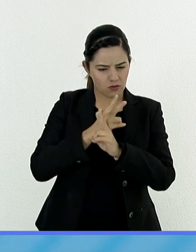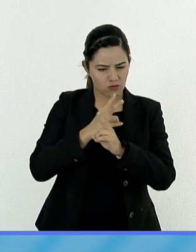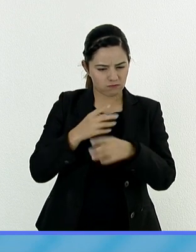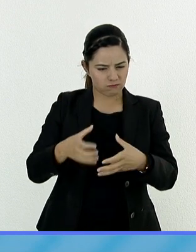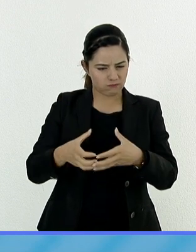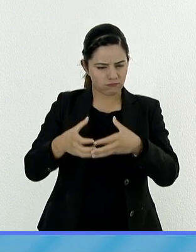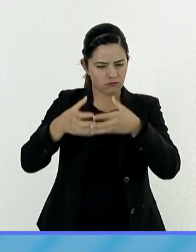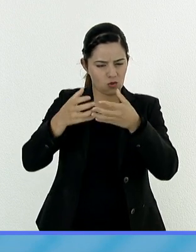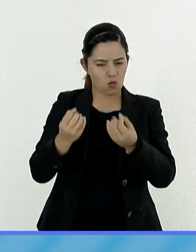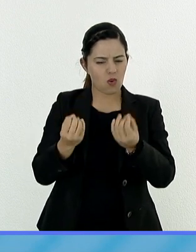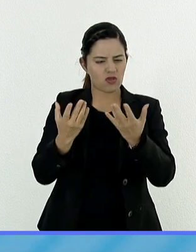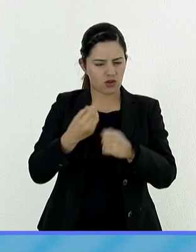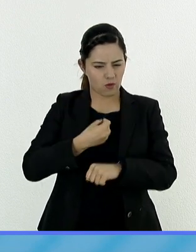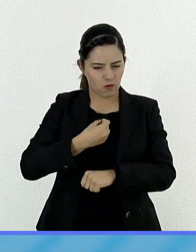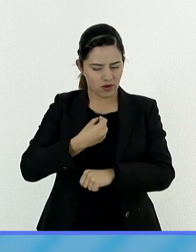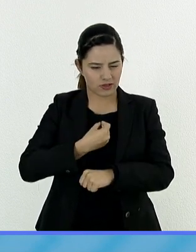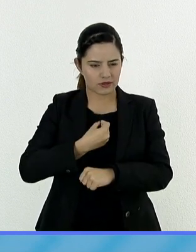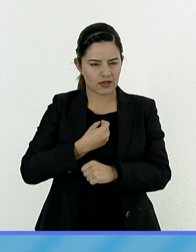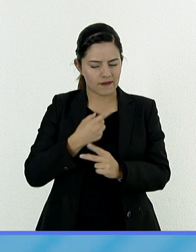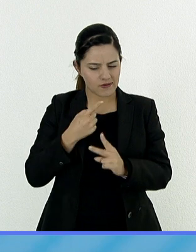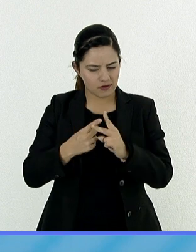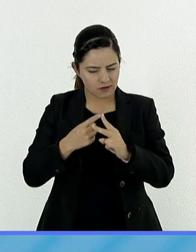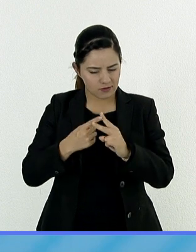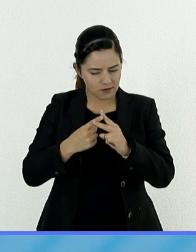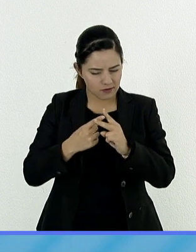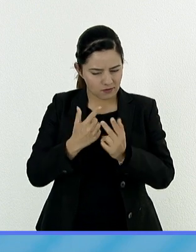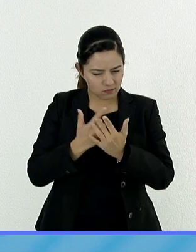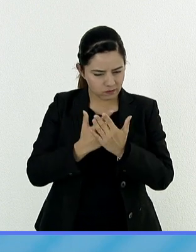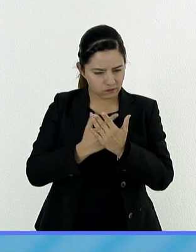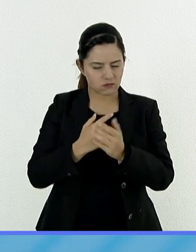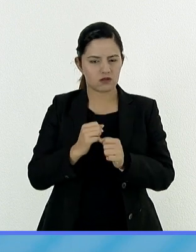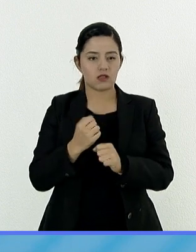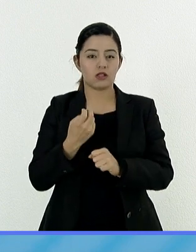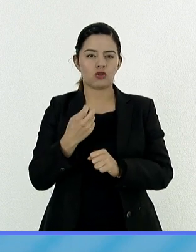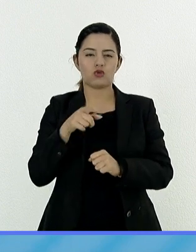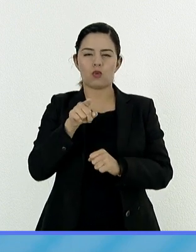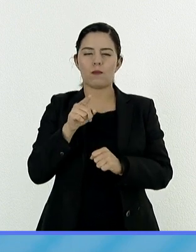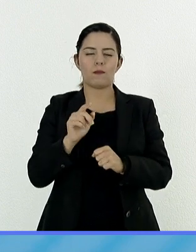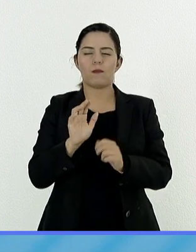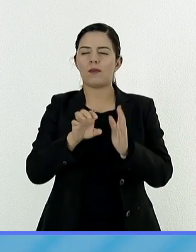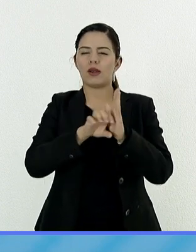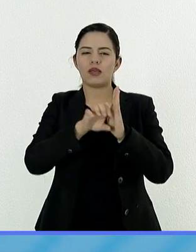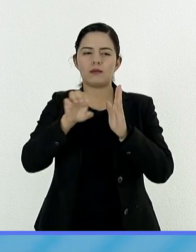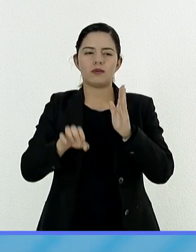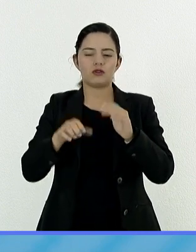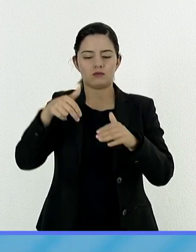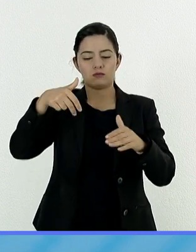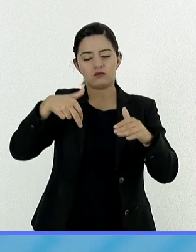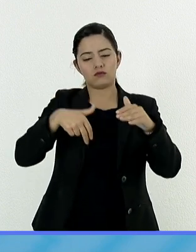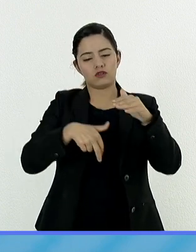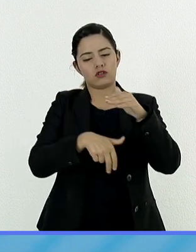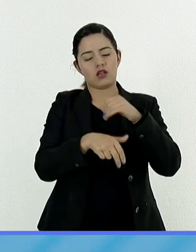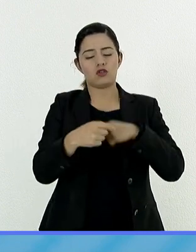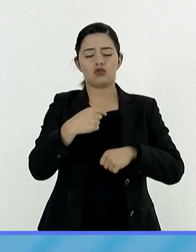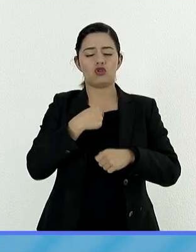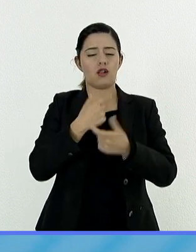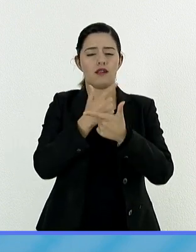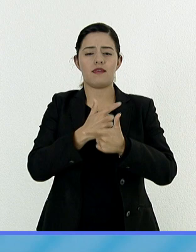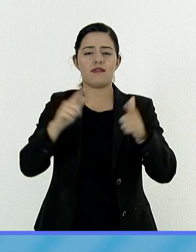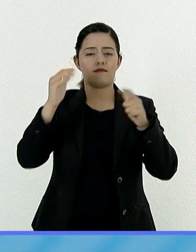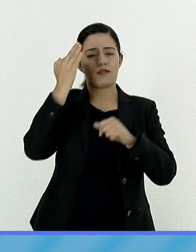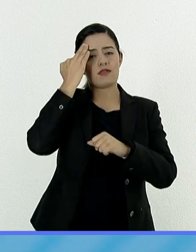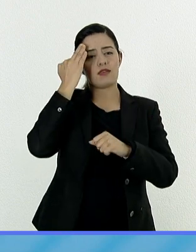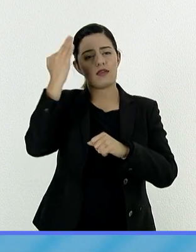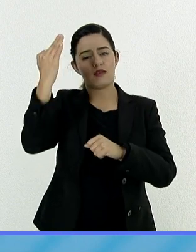y respetarlo a través de reglas de tercios es decir tú no puedes penetrar en una cueva por el tiempo un tiempo indefinido con tu